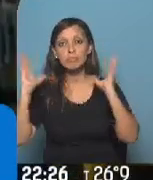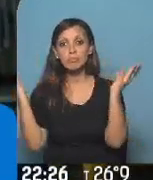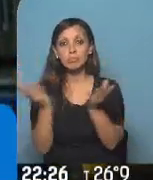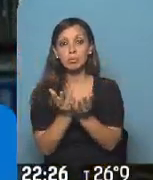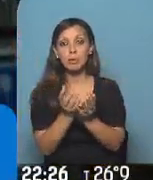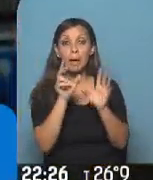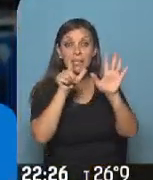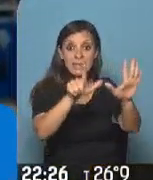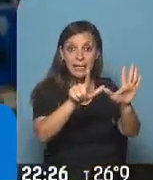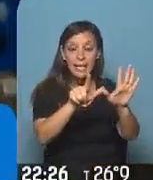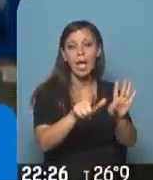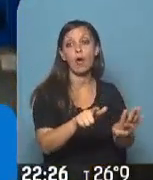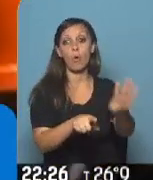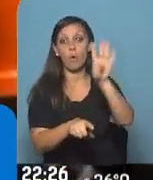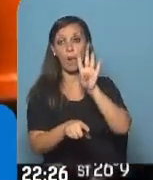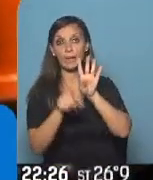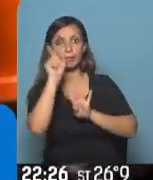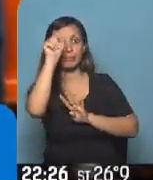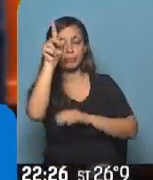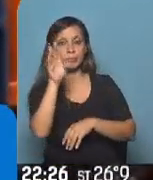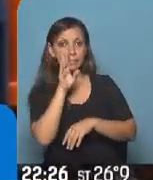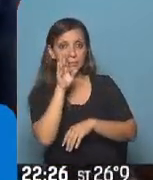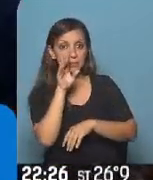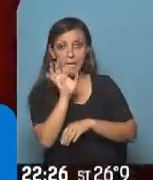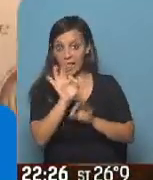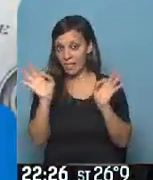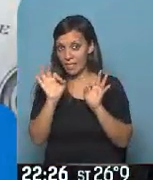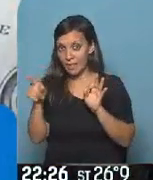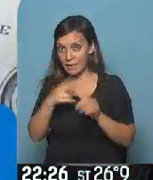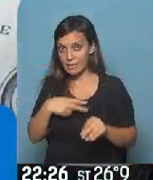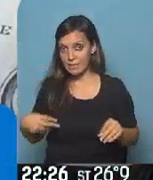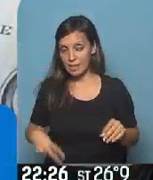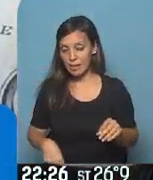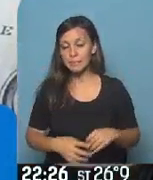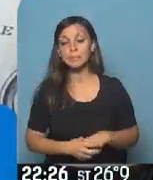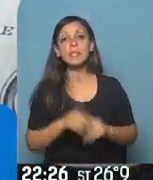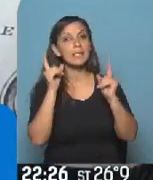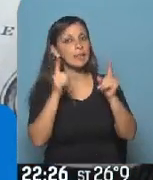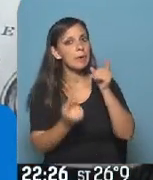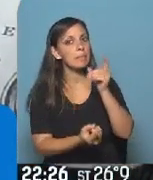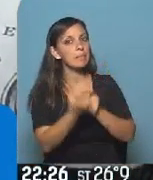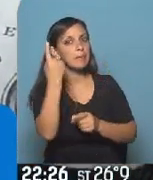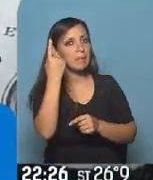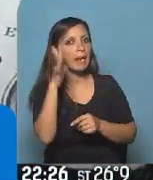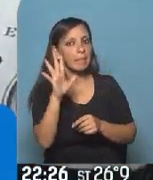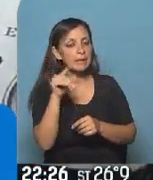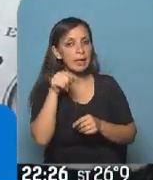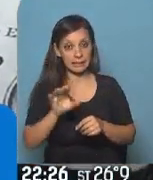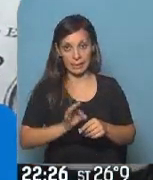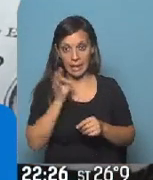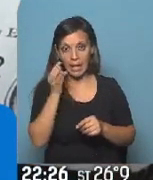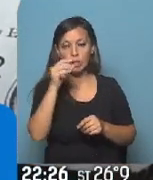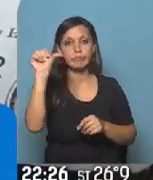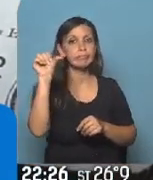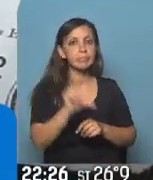4 de esas plantas están en los Estados Unidos y ninguna en China. También cayó este año por primera vez desde 2015 la inversión